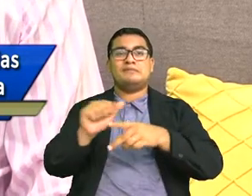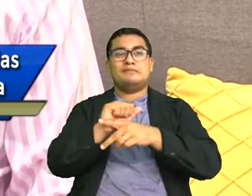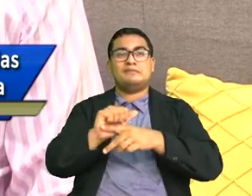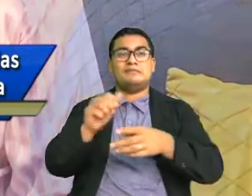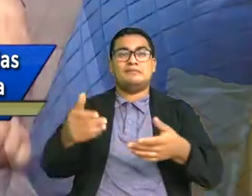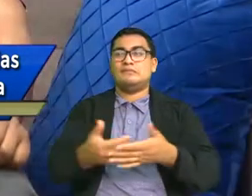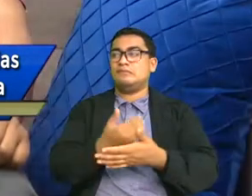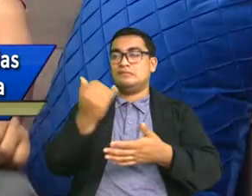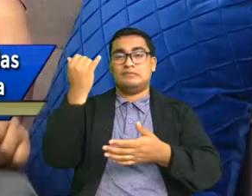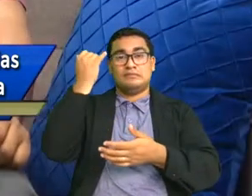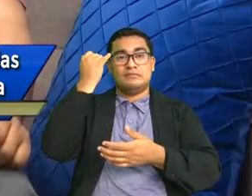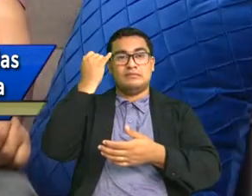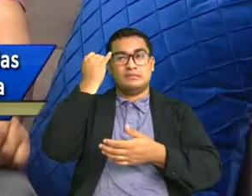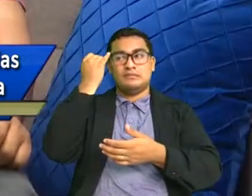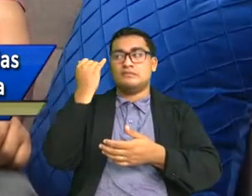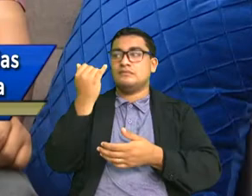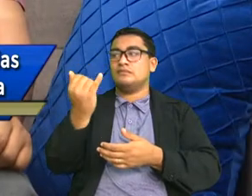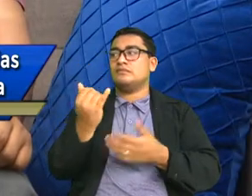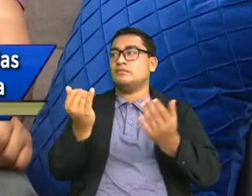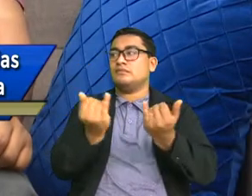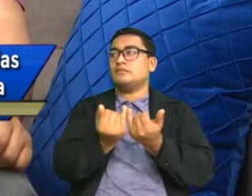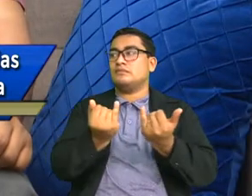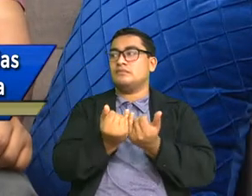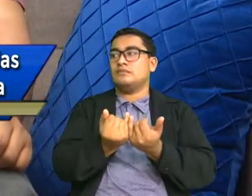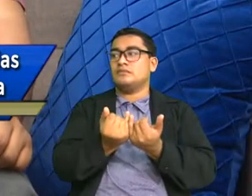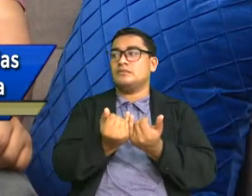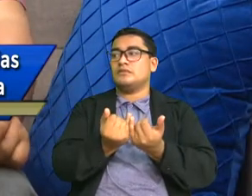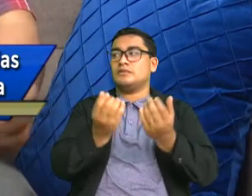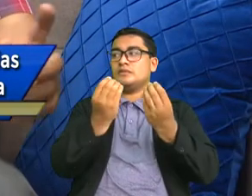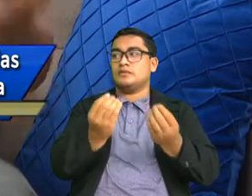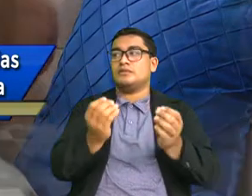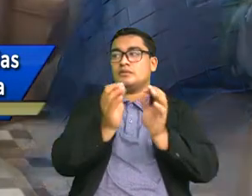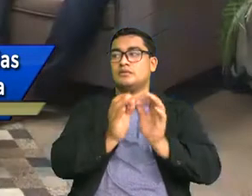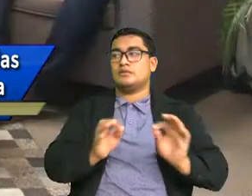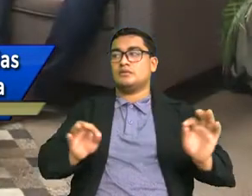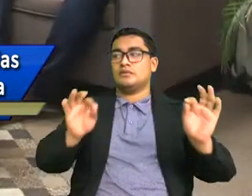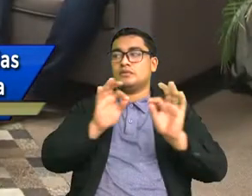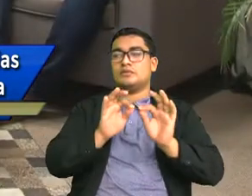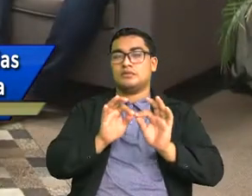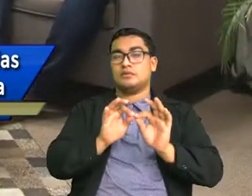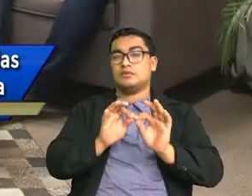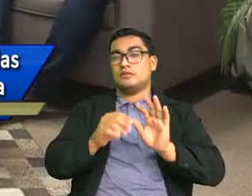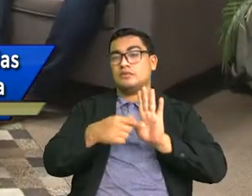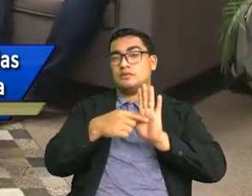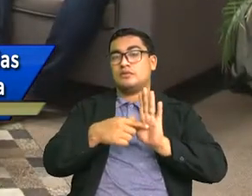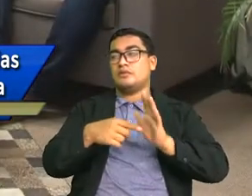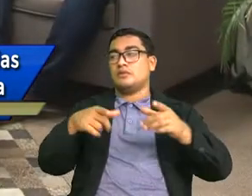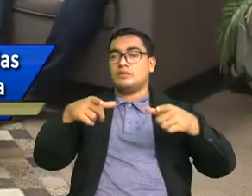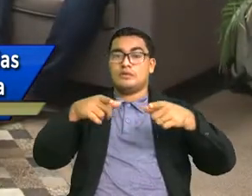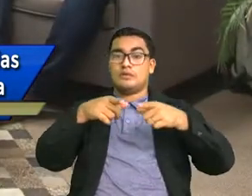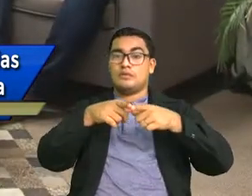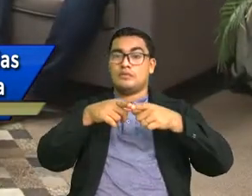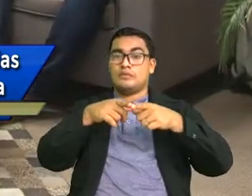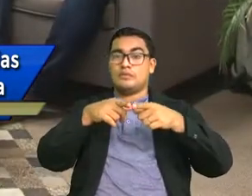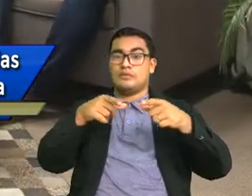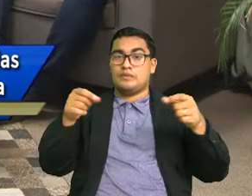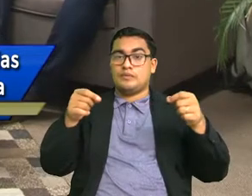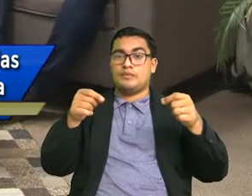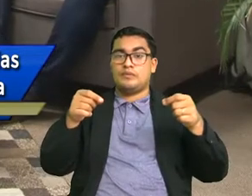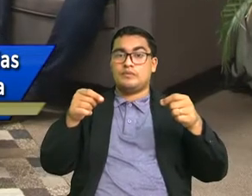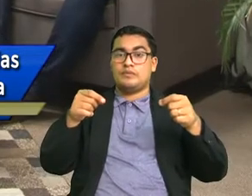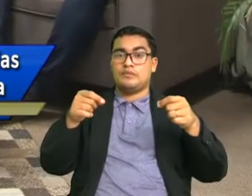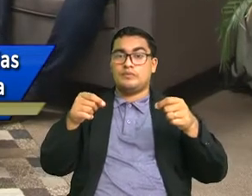porque de repente también eso que usted ha mencionado es muy importante y quisiera consultar en el caso de managua y cuando